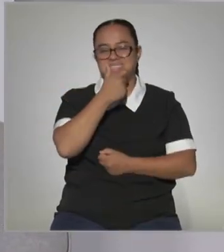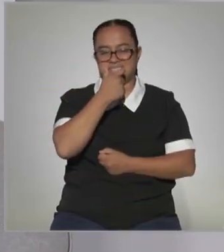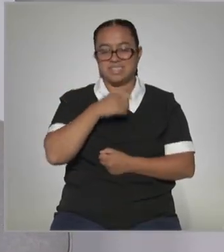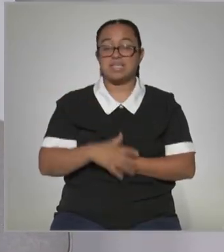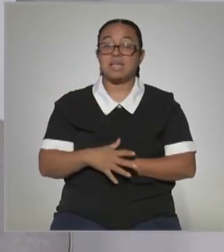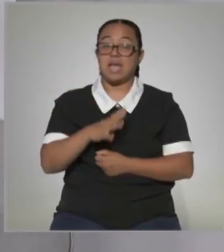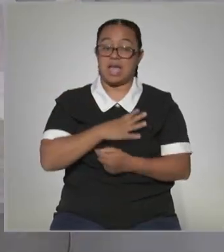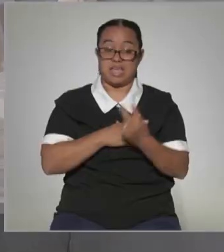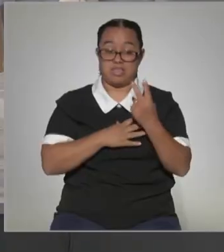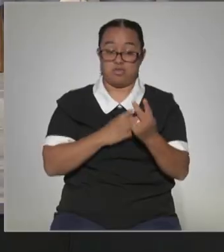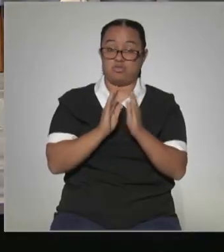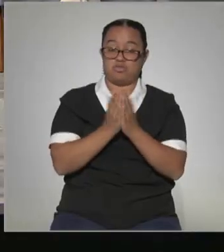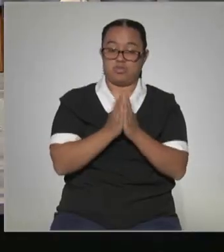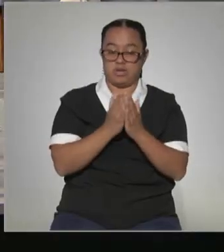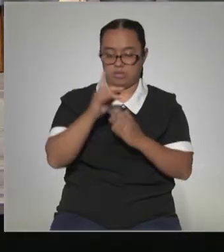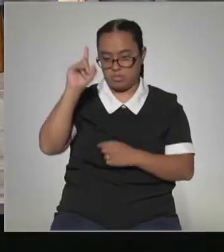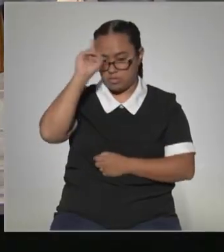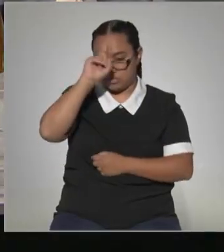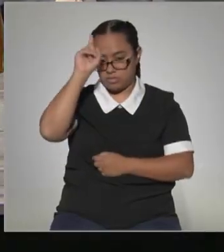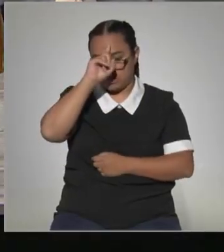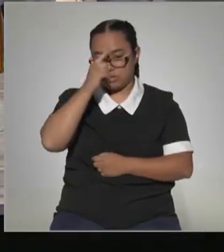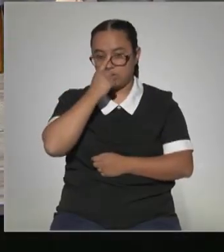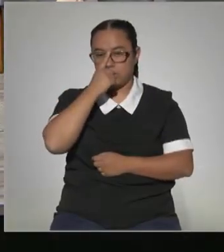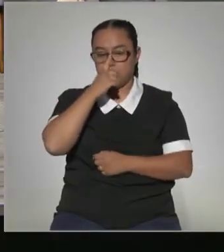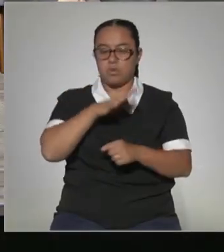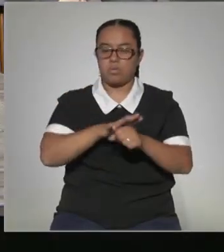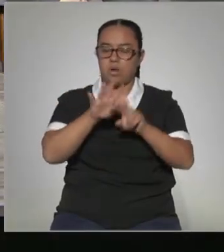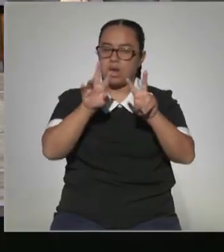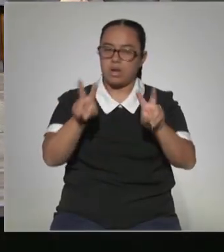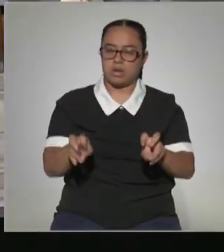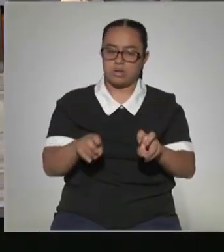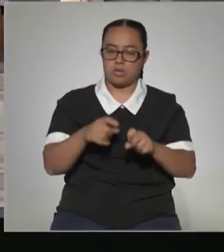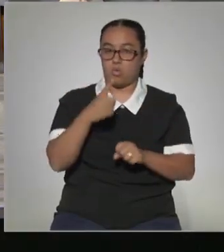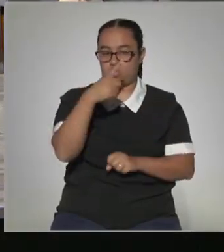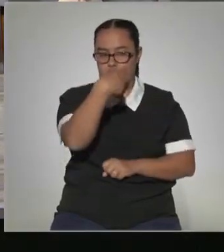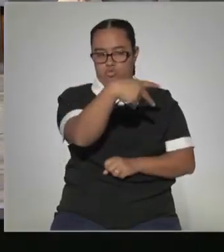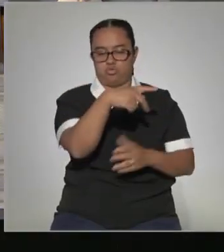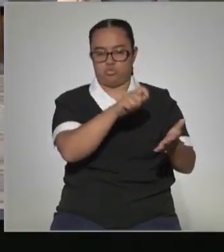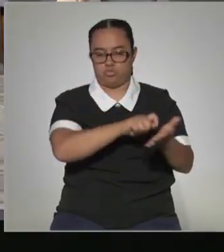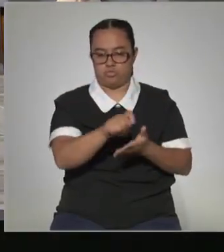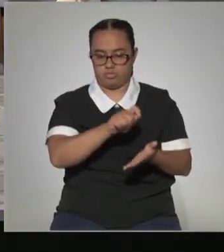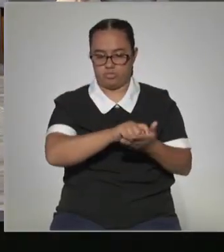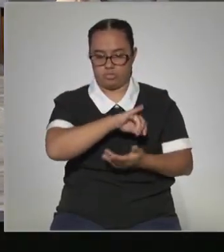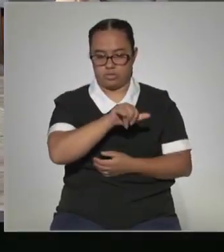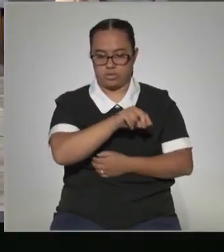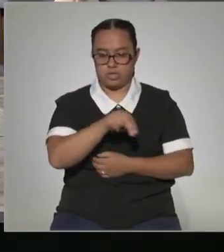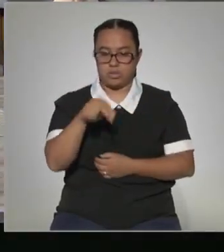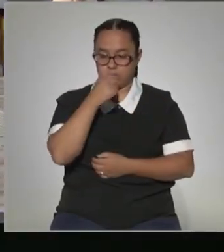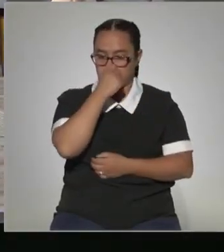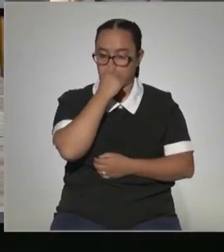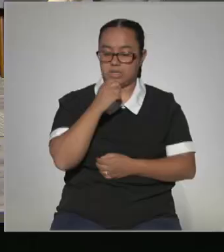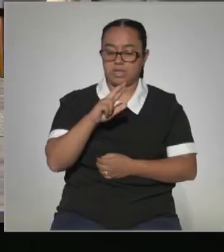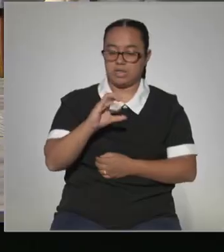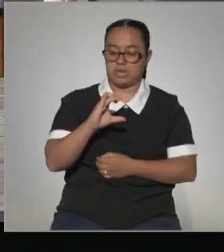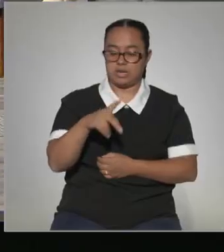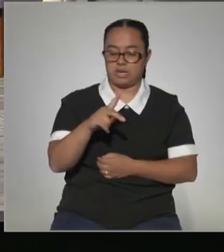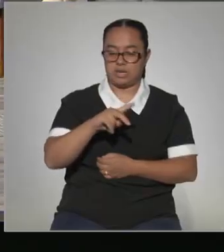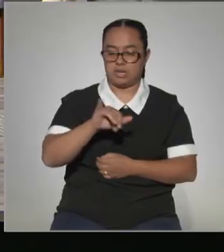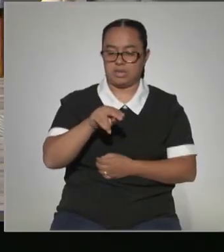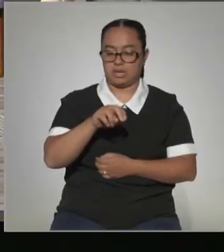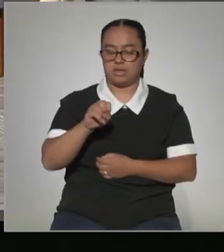para recomendarnos que les vamos a dar, por supuesto, los títulos. Uno es de él, de Jan, y Rick Hanson, sobre